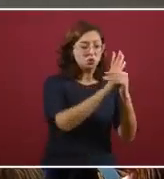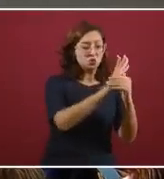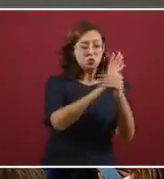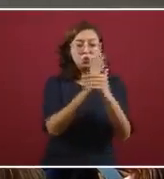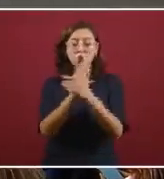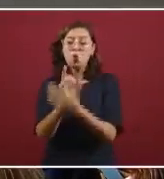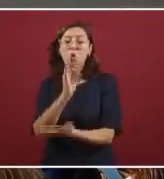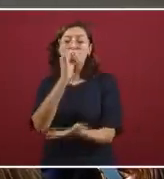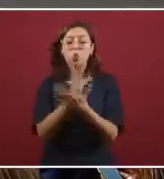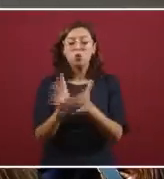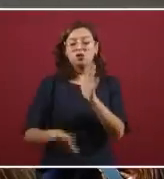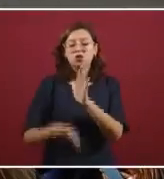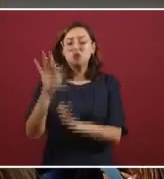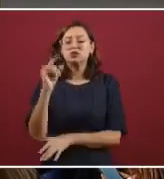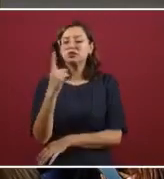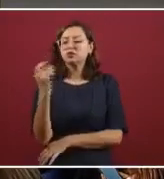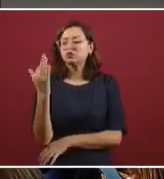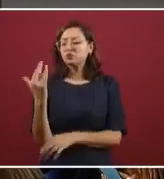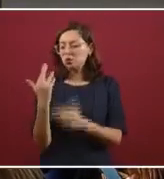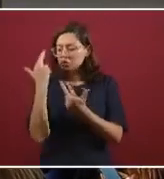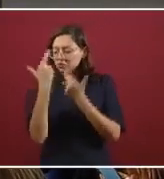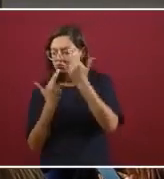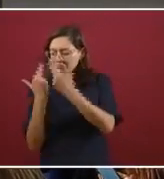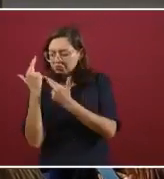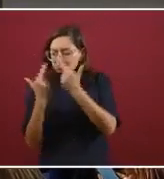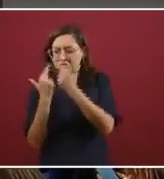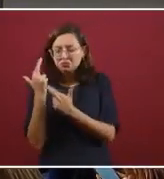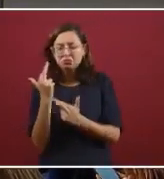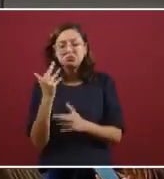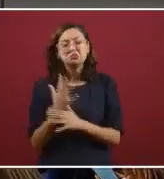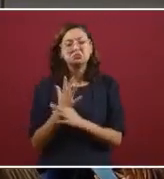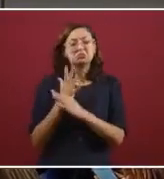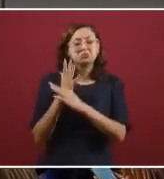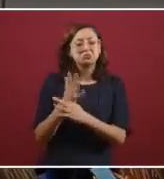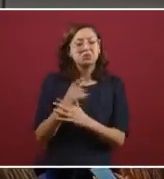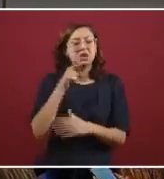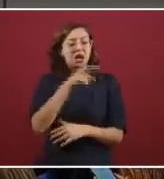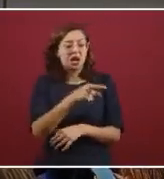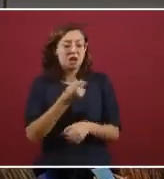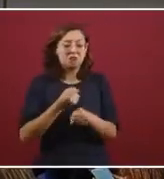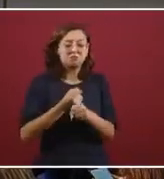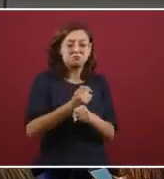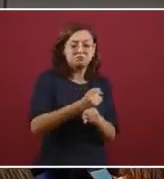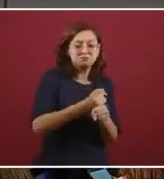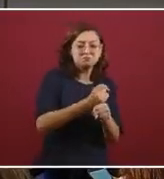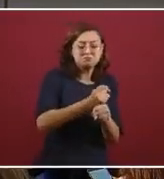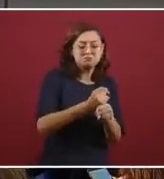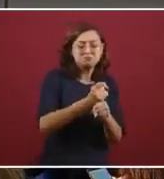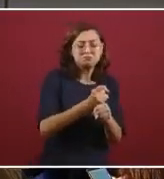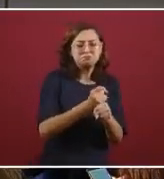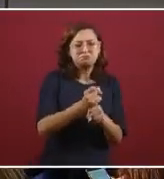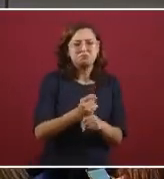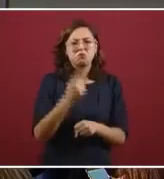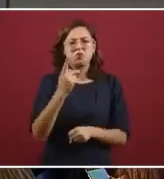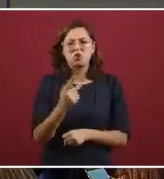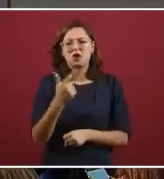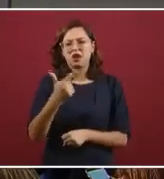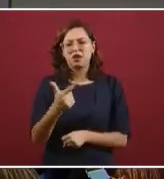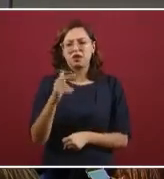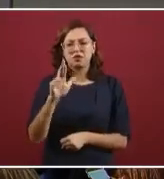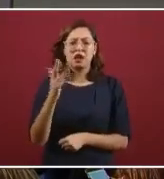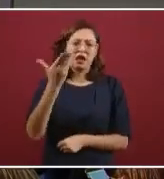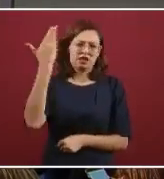y consideró que se había aplicado el delito de tortura, a pesar de que la Procuraduría General de la República